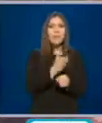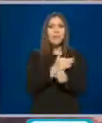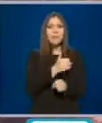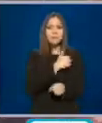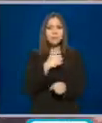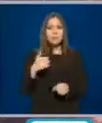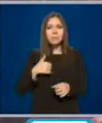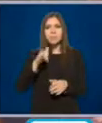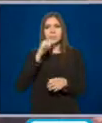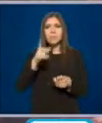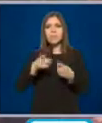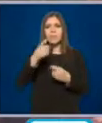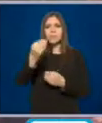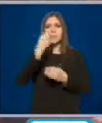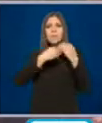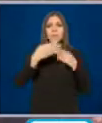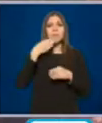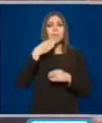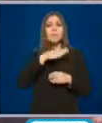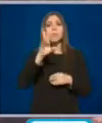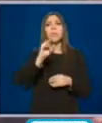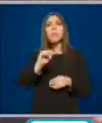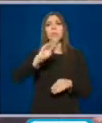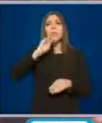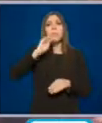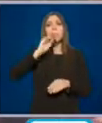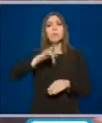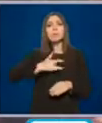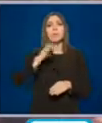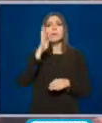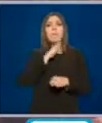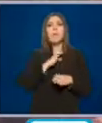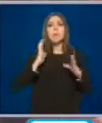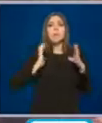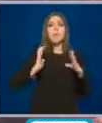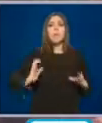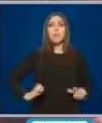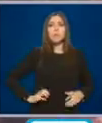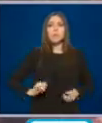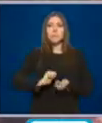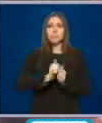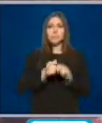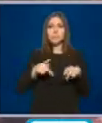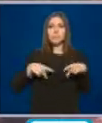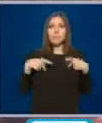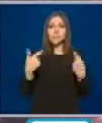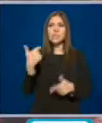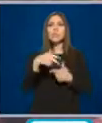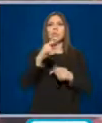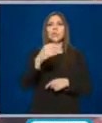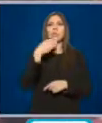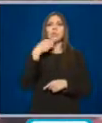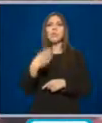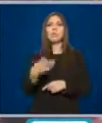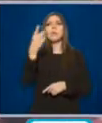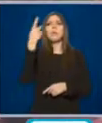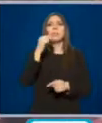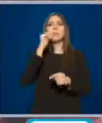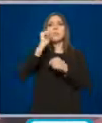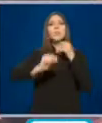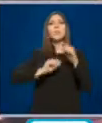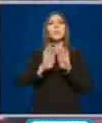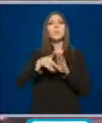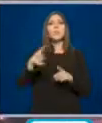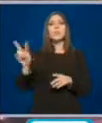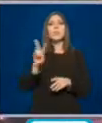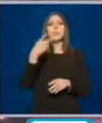bien, señoras. Si no, el deterioro es para la mamá. Claro. ¿Ok? La calidad de la leche Exactamente. puede no tener deterioro, pero sí el estado de nutrición